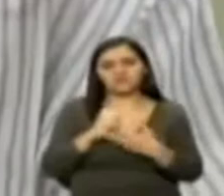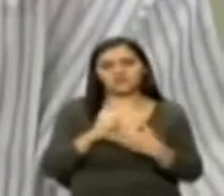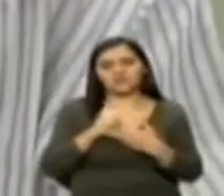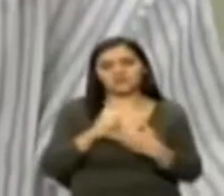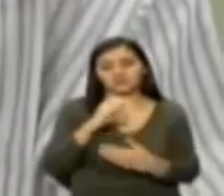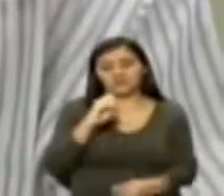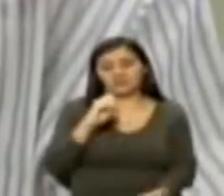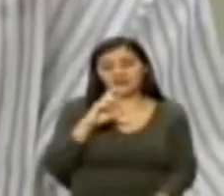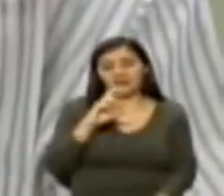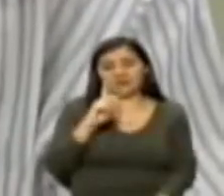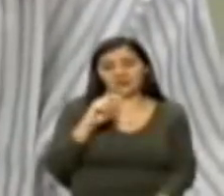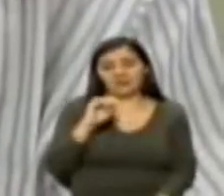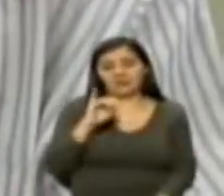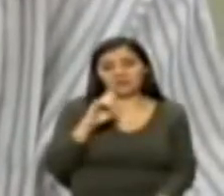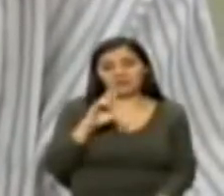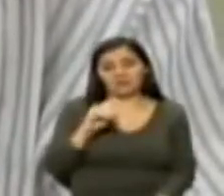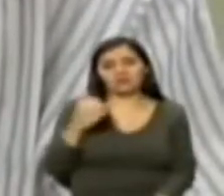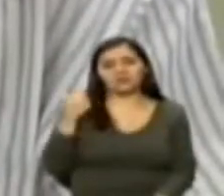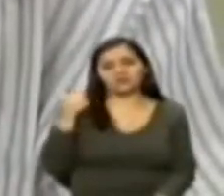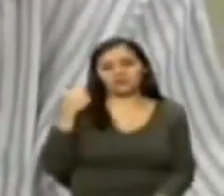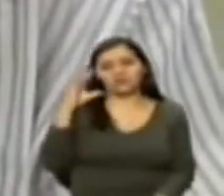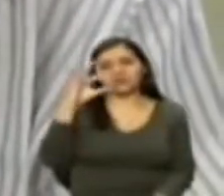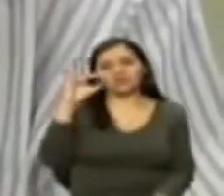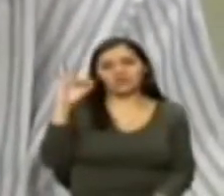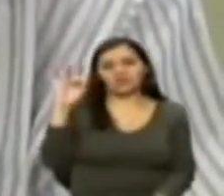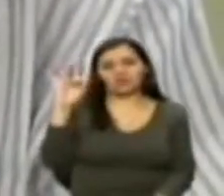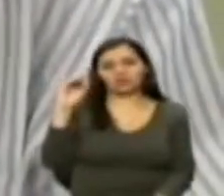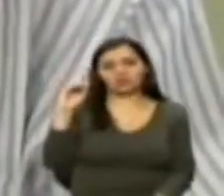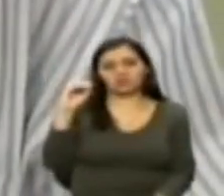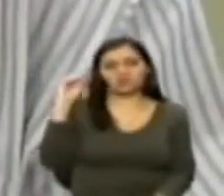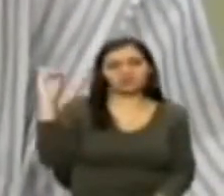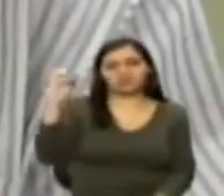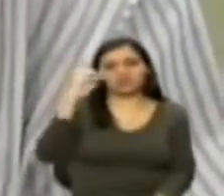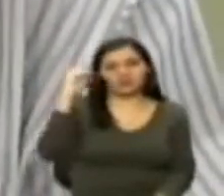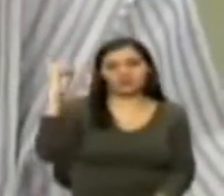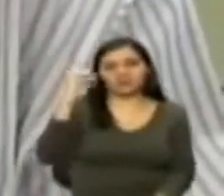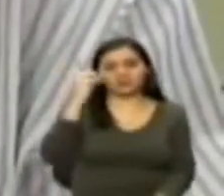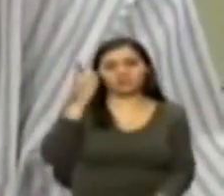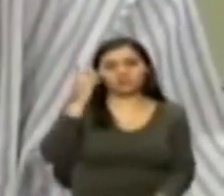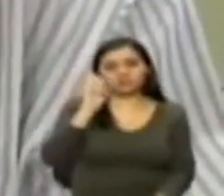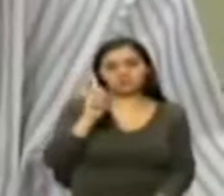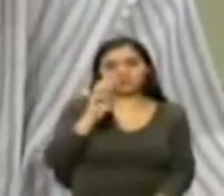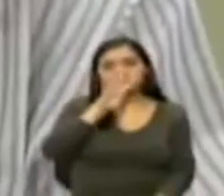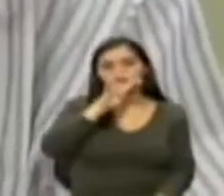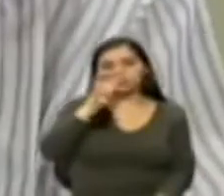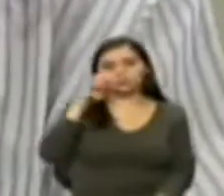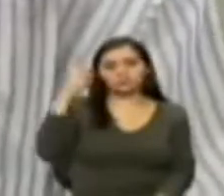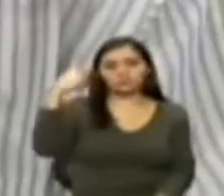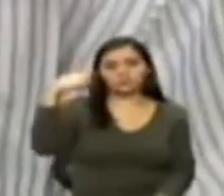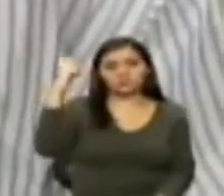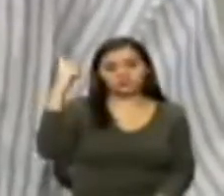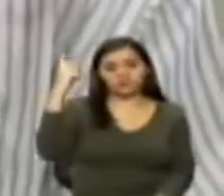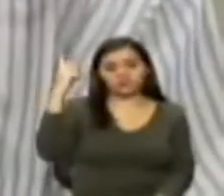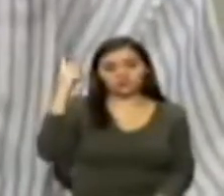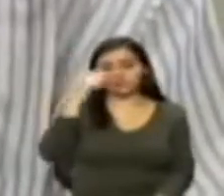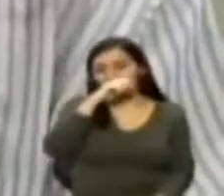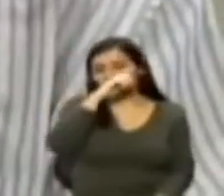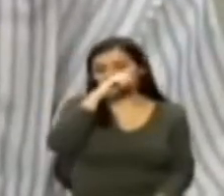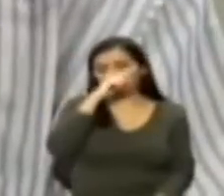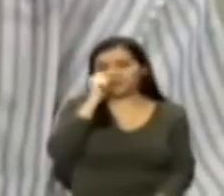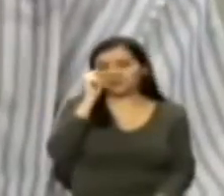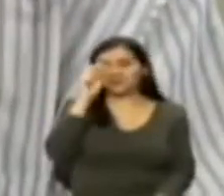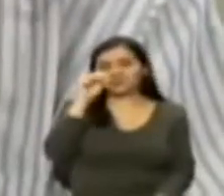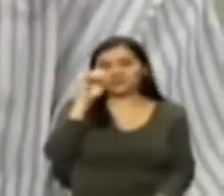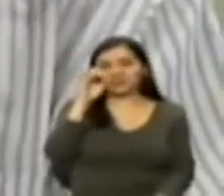Cardenillo. Cardenillo tendría generación de 587 megavatios, una inversión de 1.400 millones de dólares. Santiago